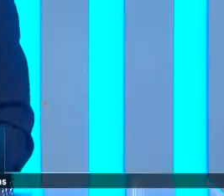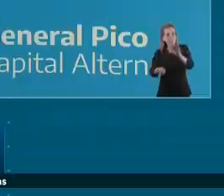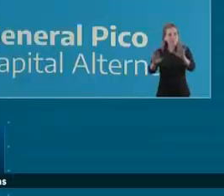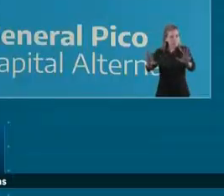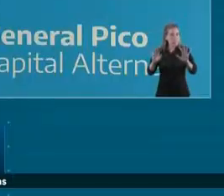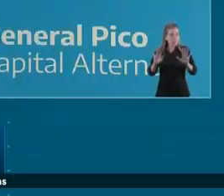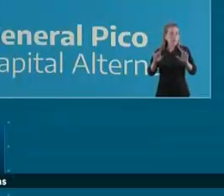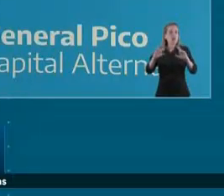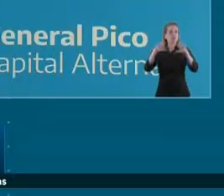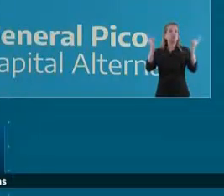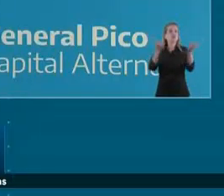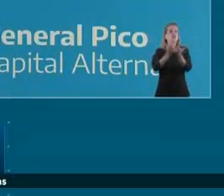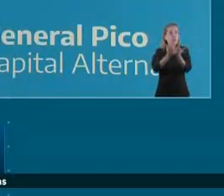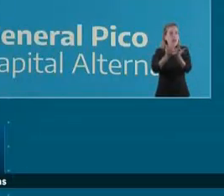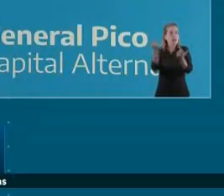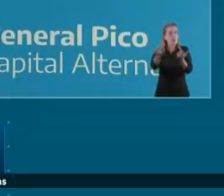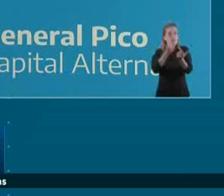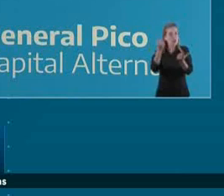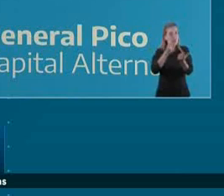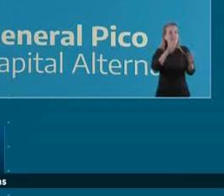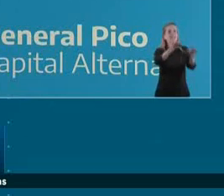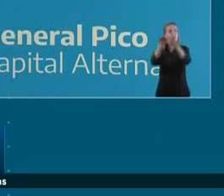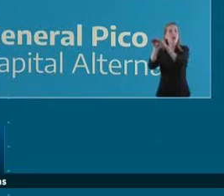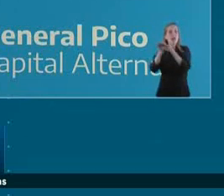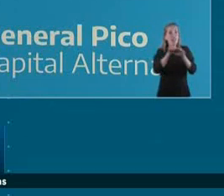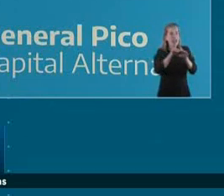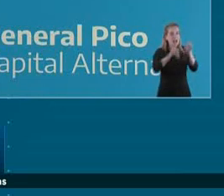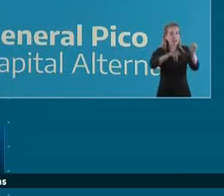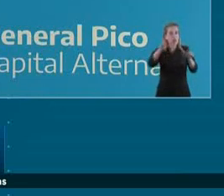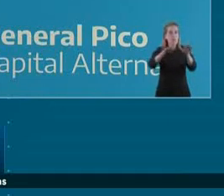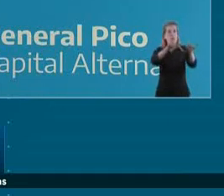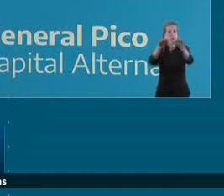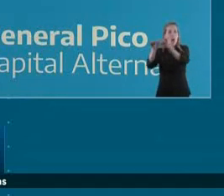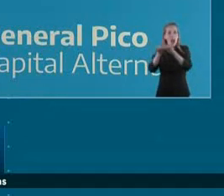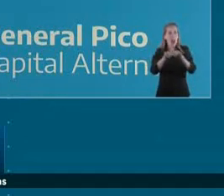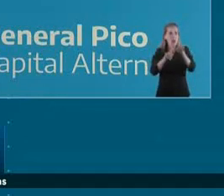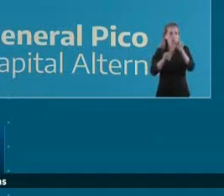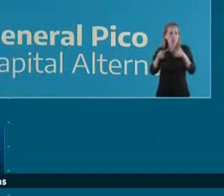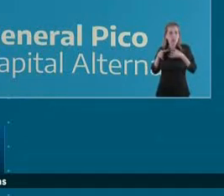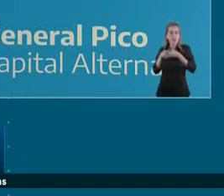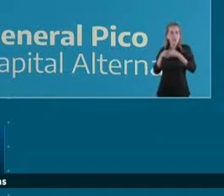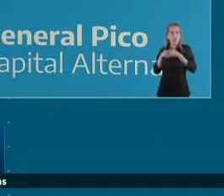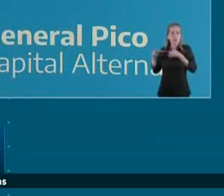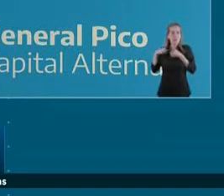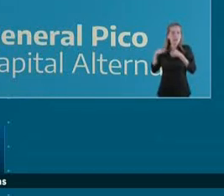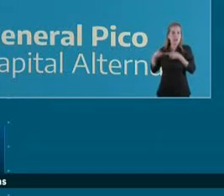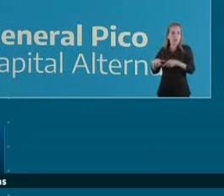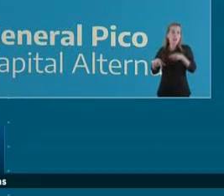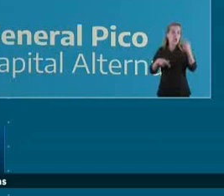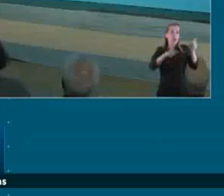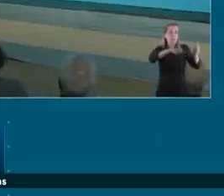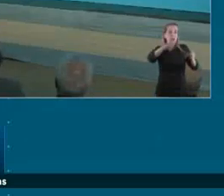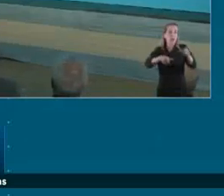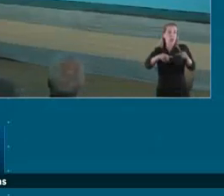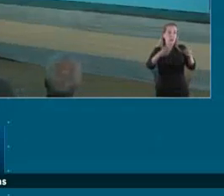Una referencia a Portezuelo del Viento. Es una obra que Mendoza ambiciona ya desde hace mucho tiempo. Durante el gobierno de Mauricio Macri se comprometieron los fondos. La